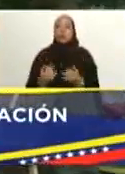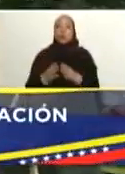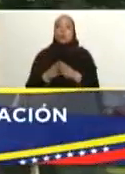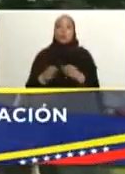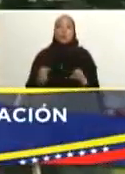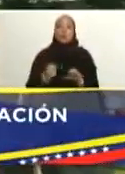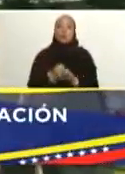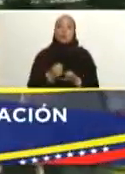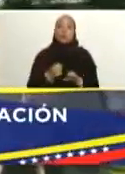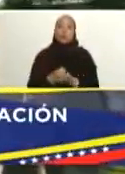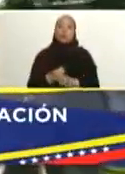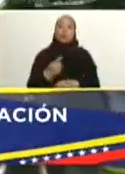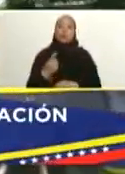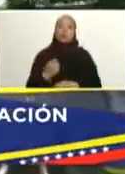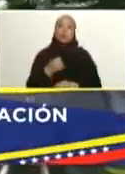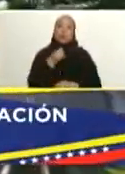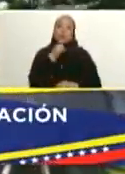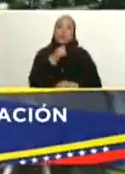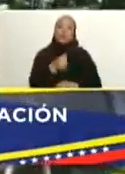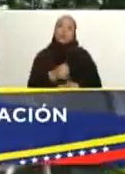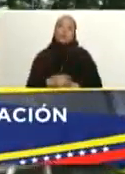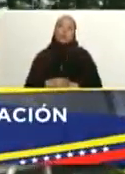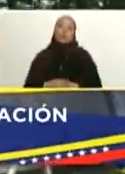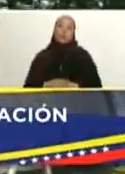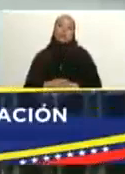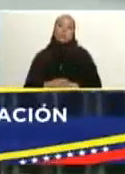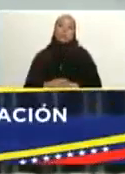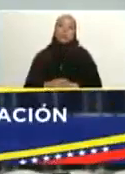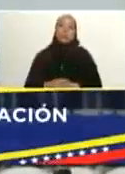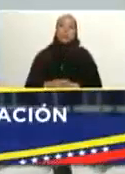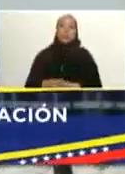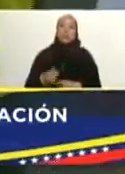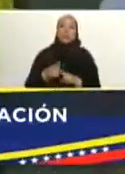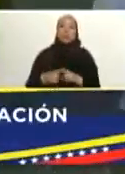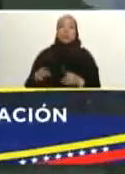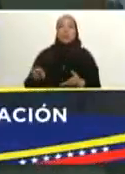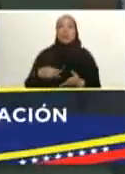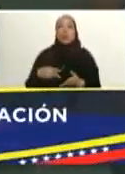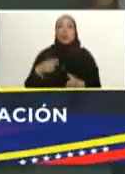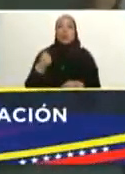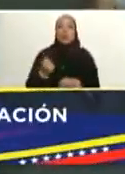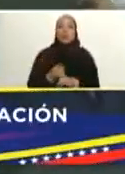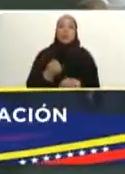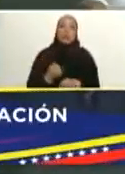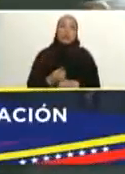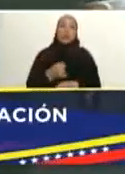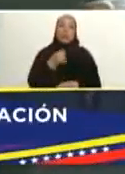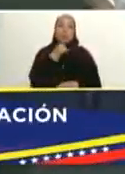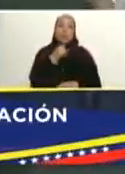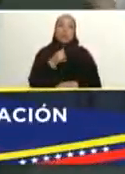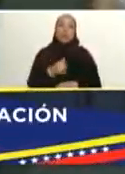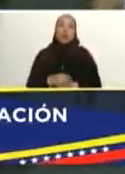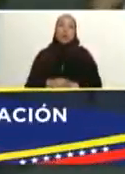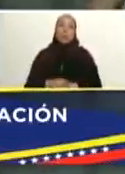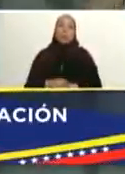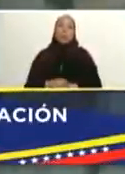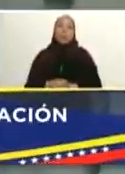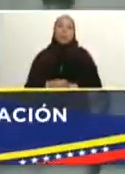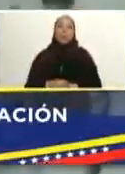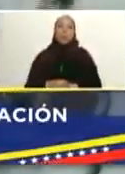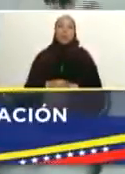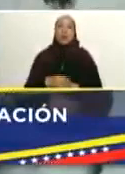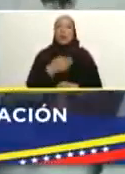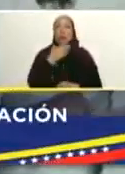Todos juntos, de hecho, hay un grupo de danza que vino hoy a hacer una pequeña representación, Amor y Cristal,